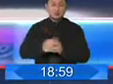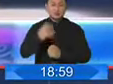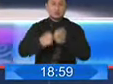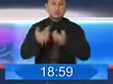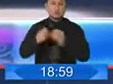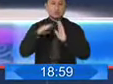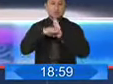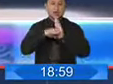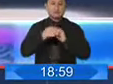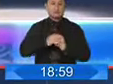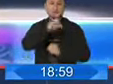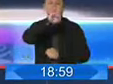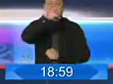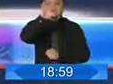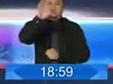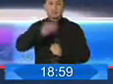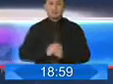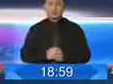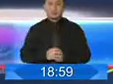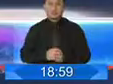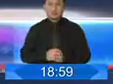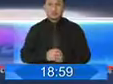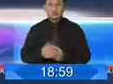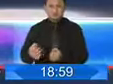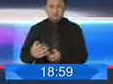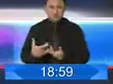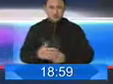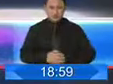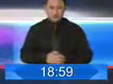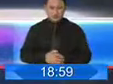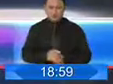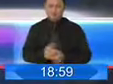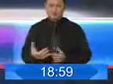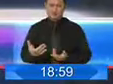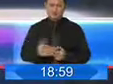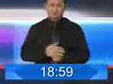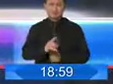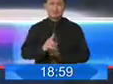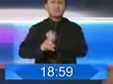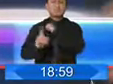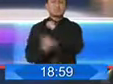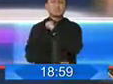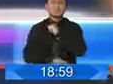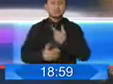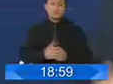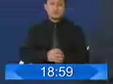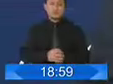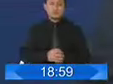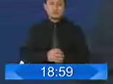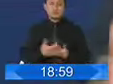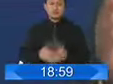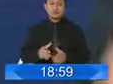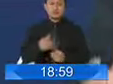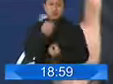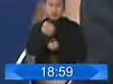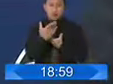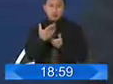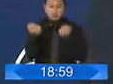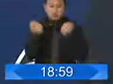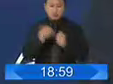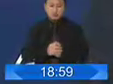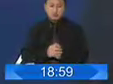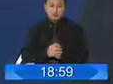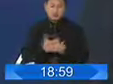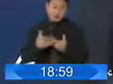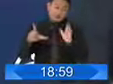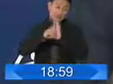de 1999. No me vengan con cuentos, eso es una línea editorial, eso se llama censura previa y se llama manipulación. Y qué bueno que tengamos una ley